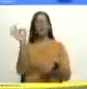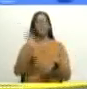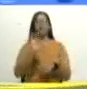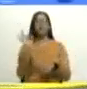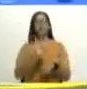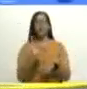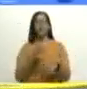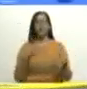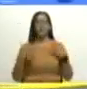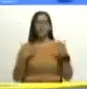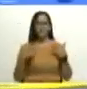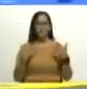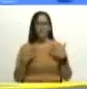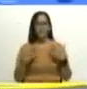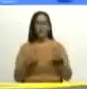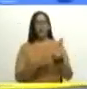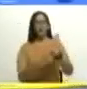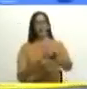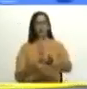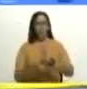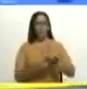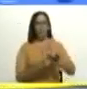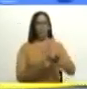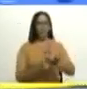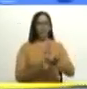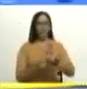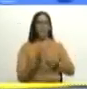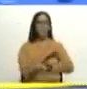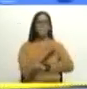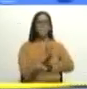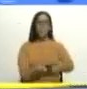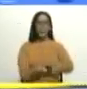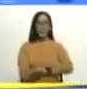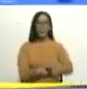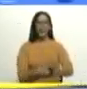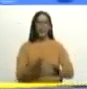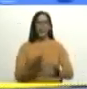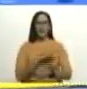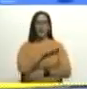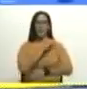en su actividad, lo cual demuestra un poderoso vigor